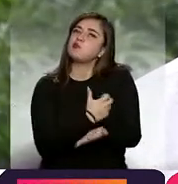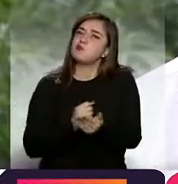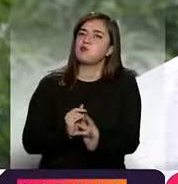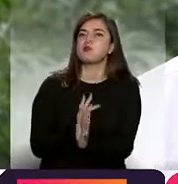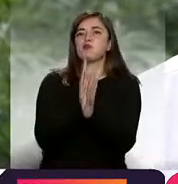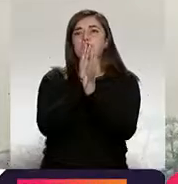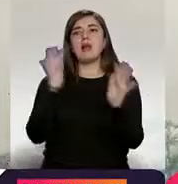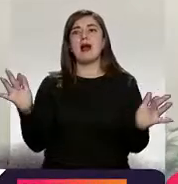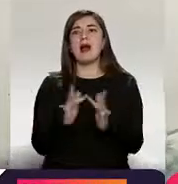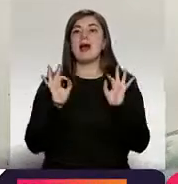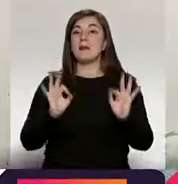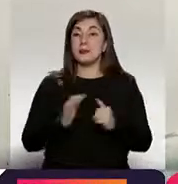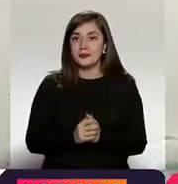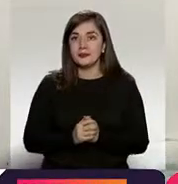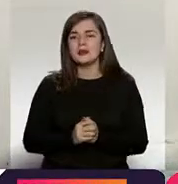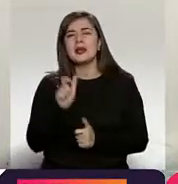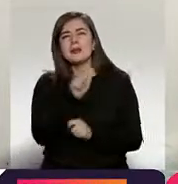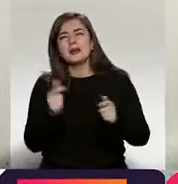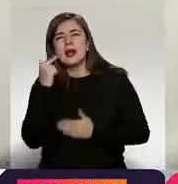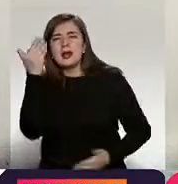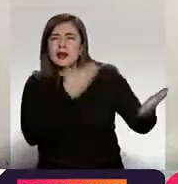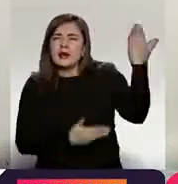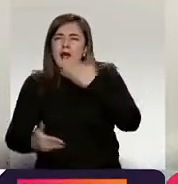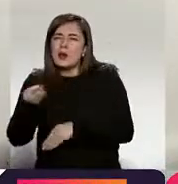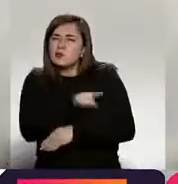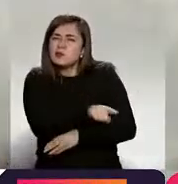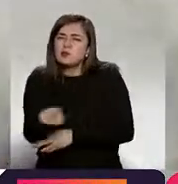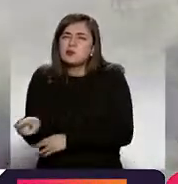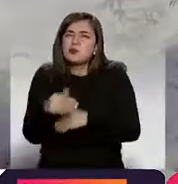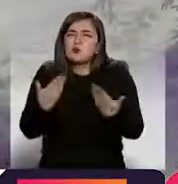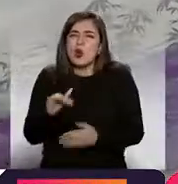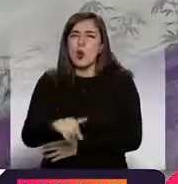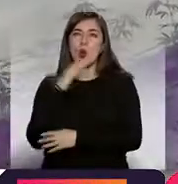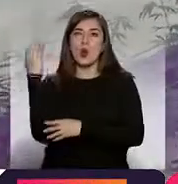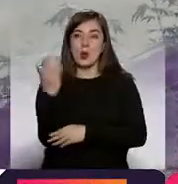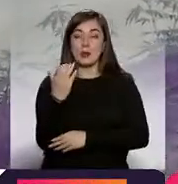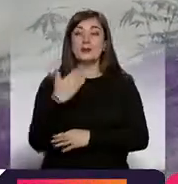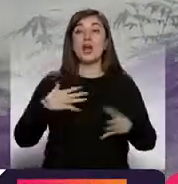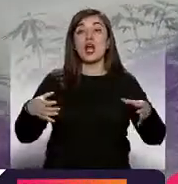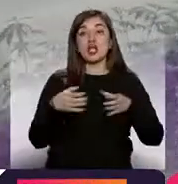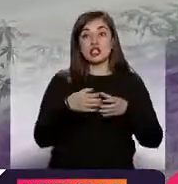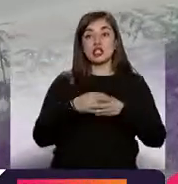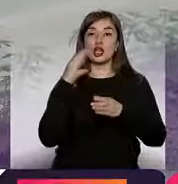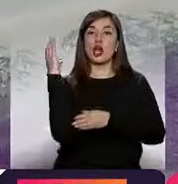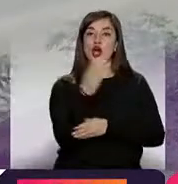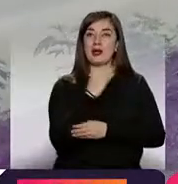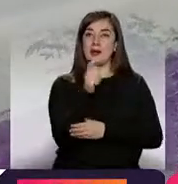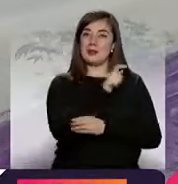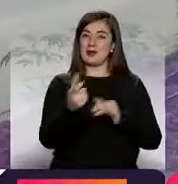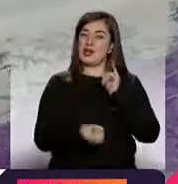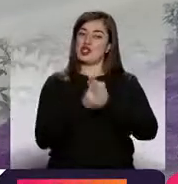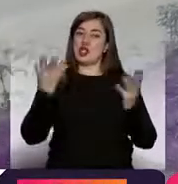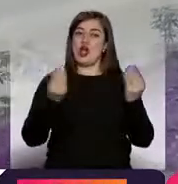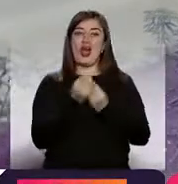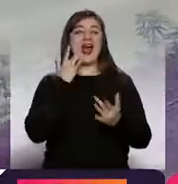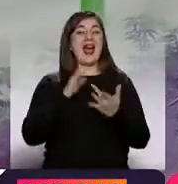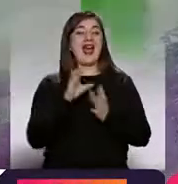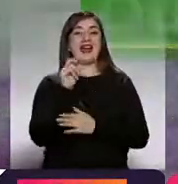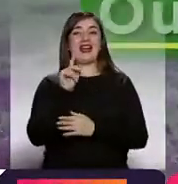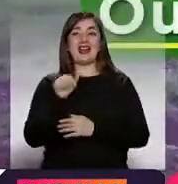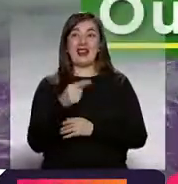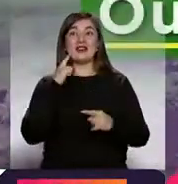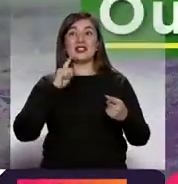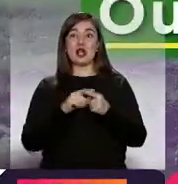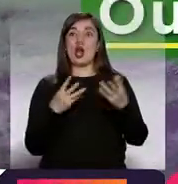plantas medicinales. Para analizar la situación de la industria en el país, la Asociación Colombiana de Industrias del Cannabis,